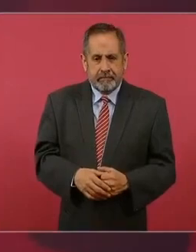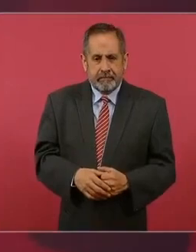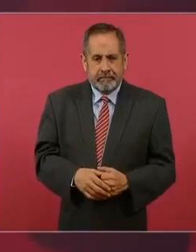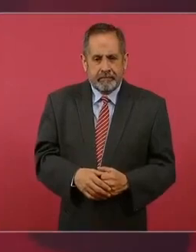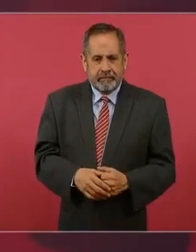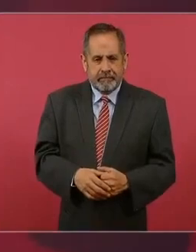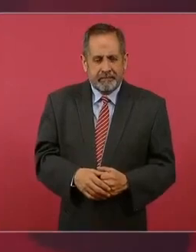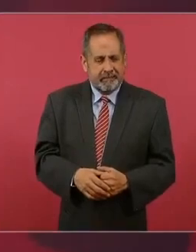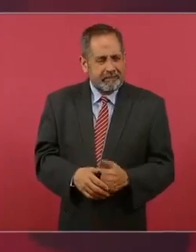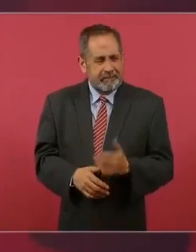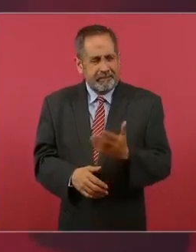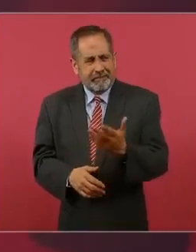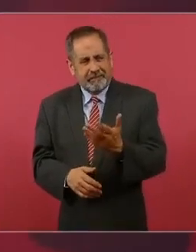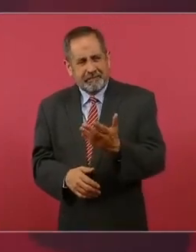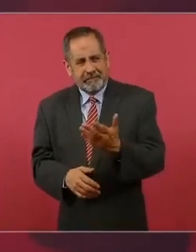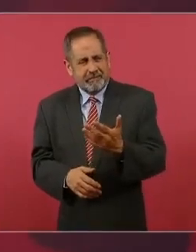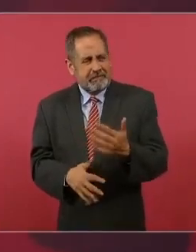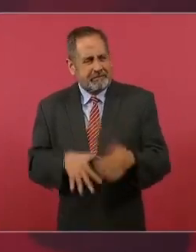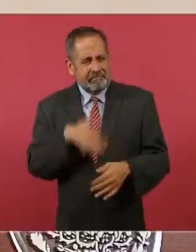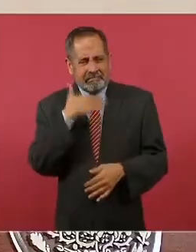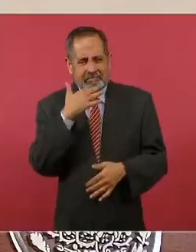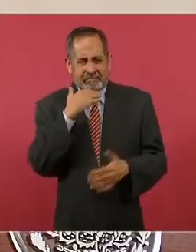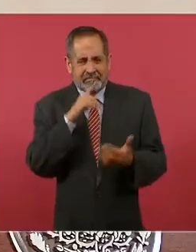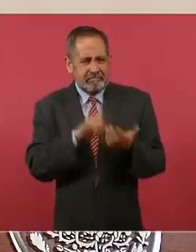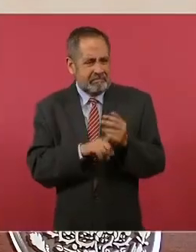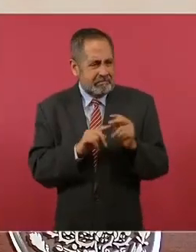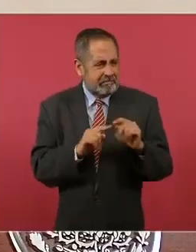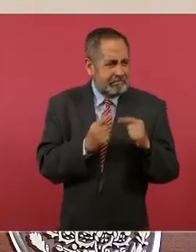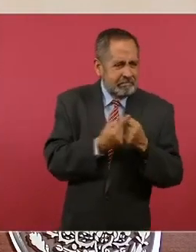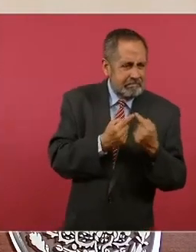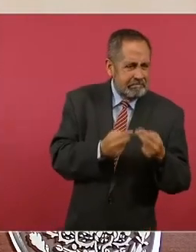¿cómo se hacen estas tranzas?